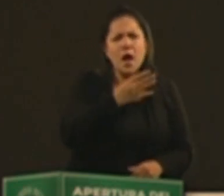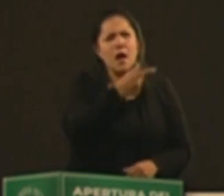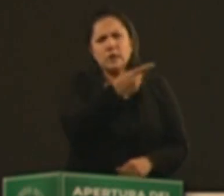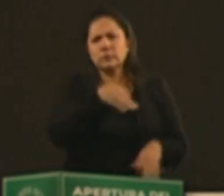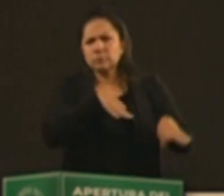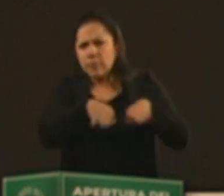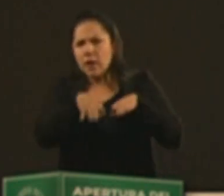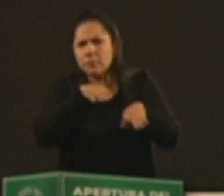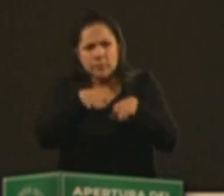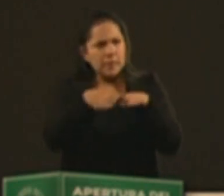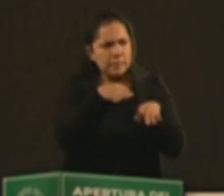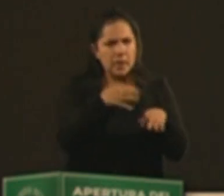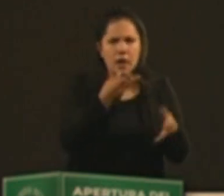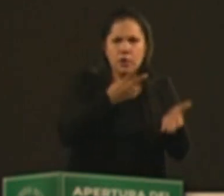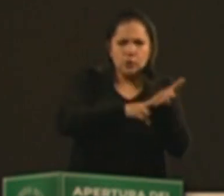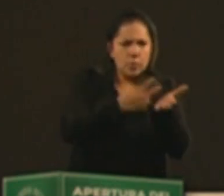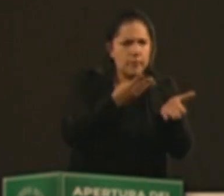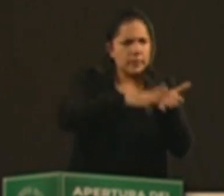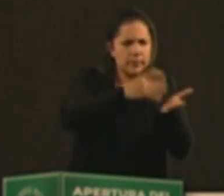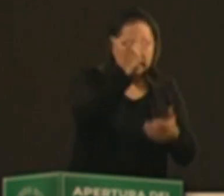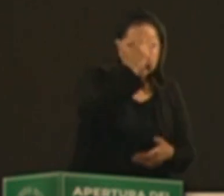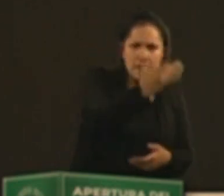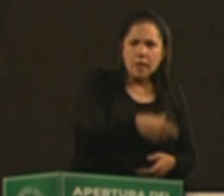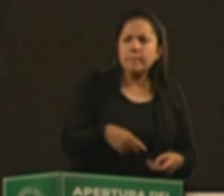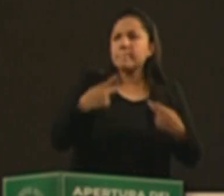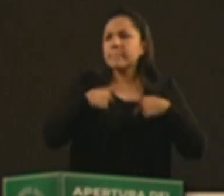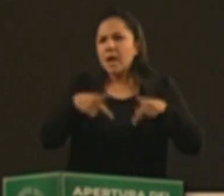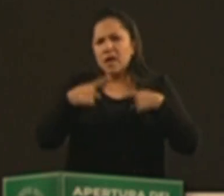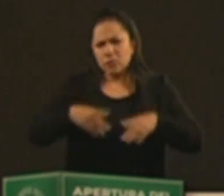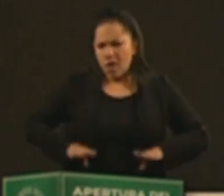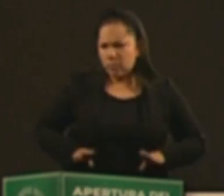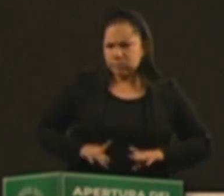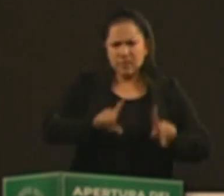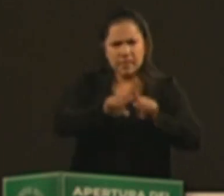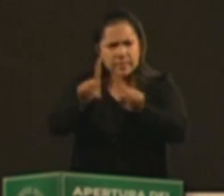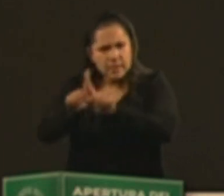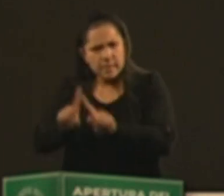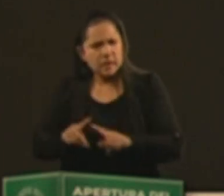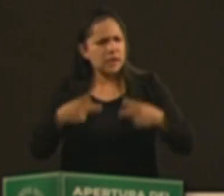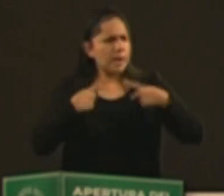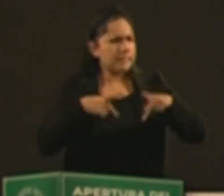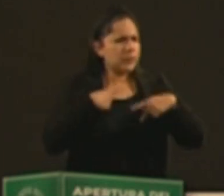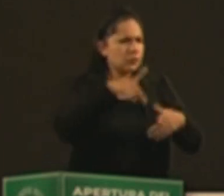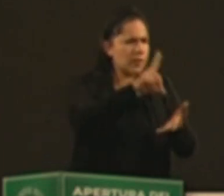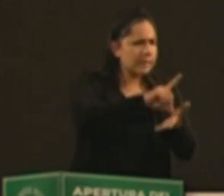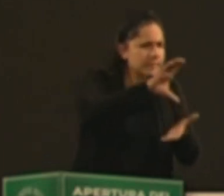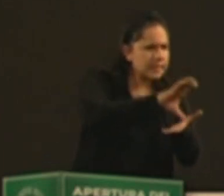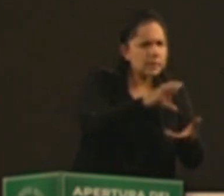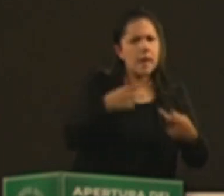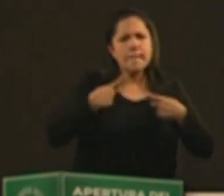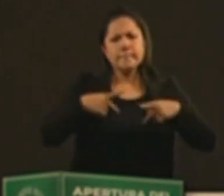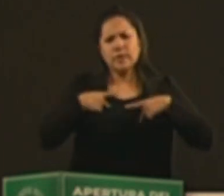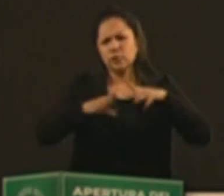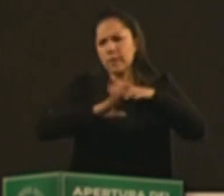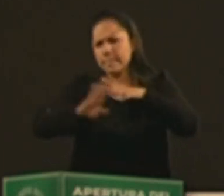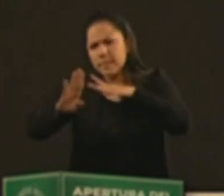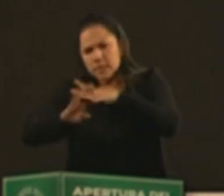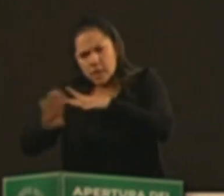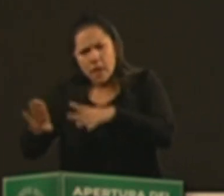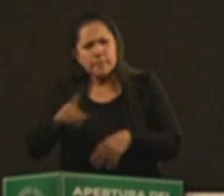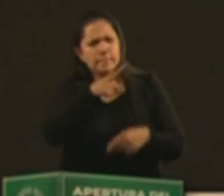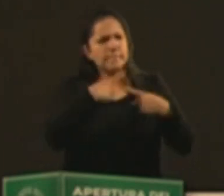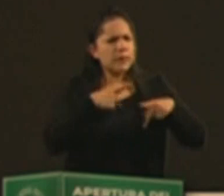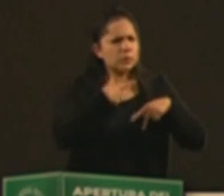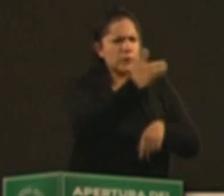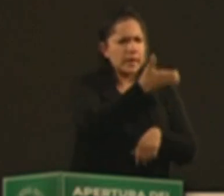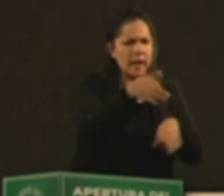naturaleza, los maestros, los indígenas, las personas diversas, las personas con discapacidad, los migrantes, los campesinos, las mujeres y los